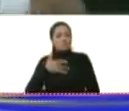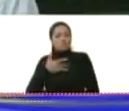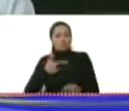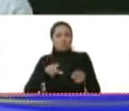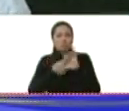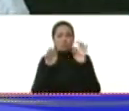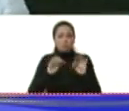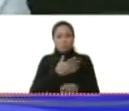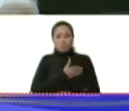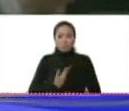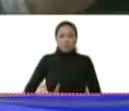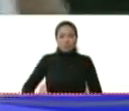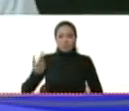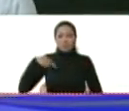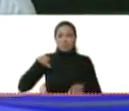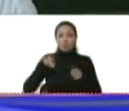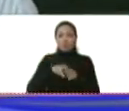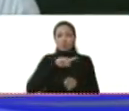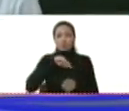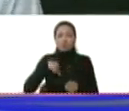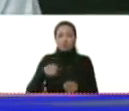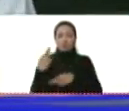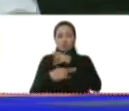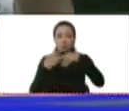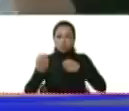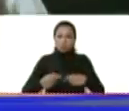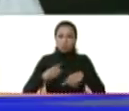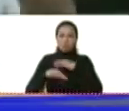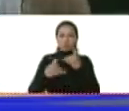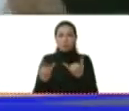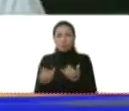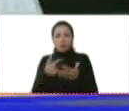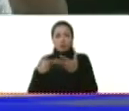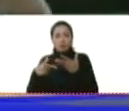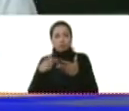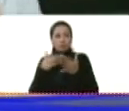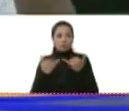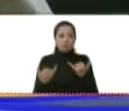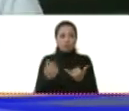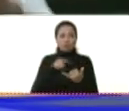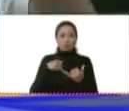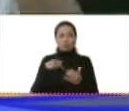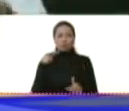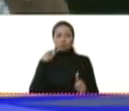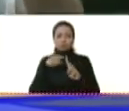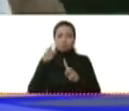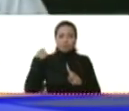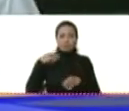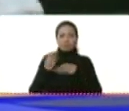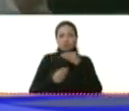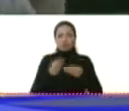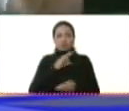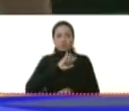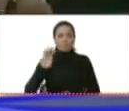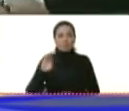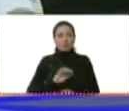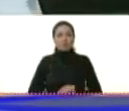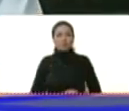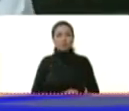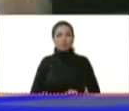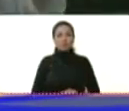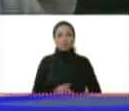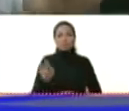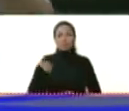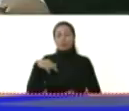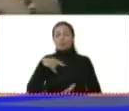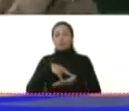del presidente que tenemos, de nuestra revolución y de las cosas que todavía tenemos por hacer en este país. Así que cuente con